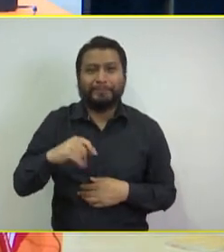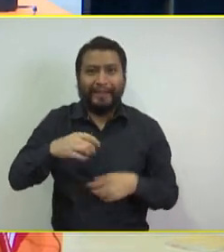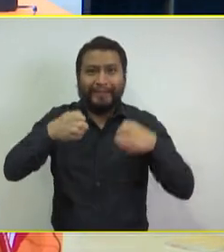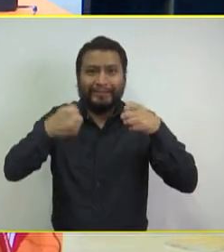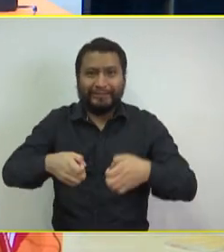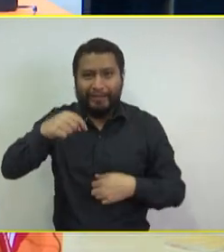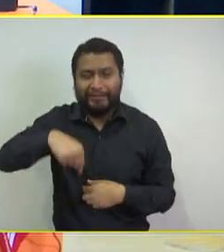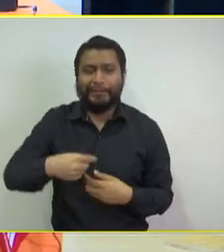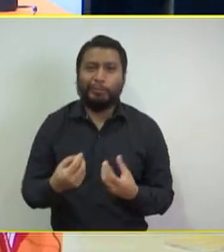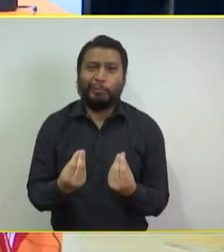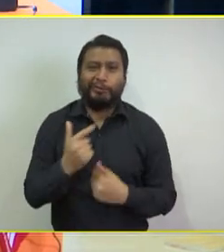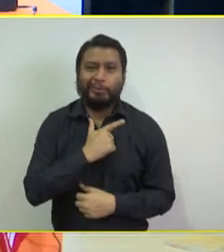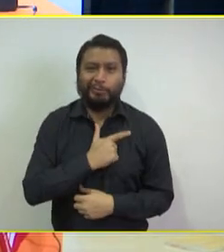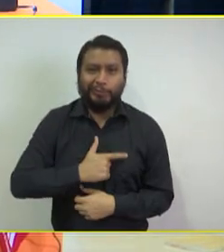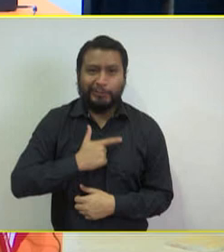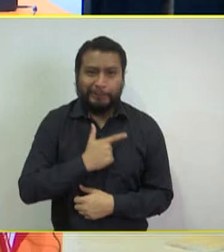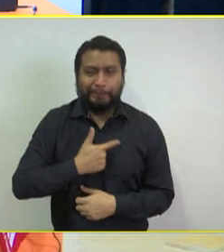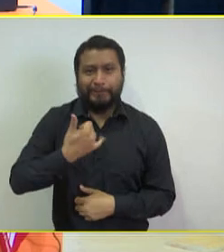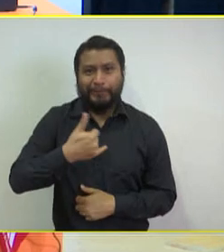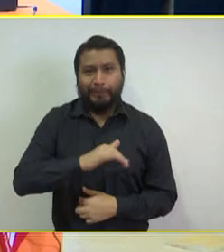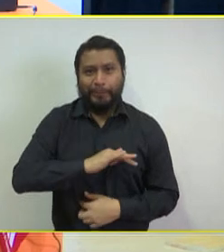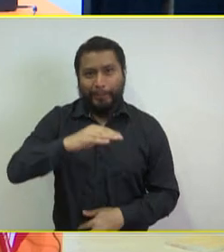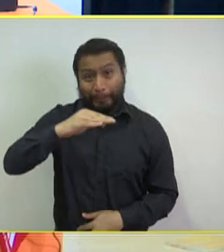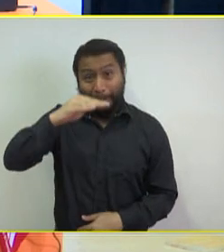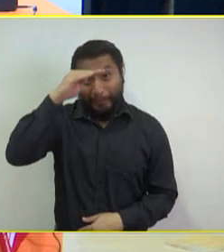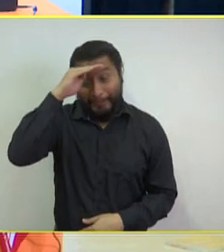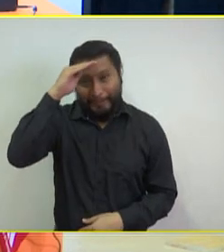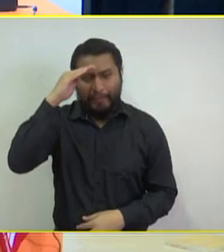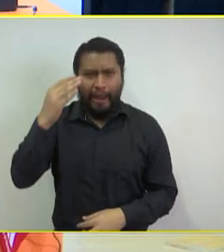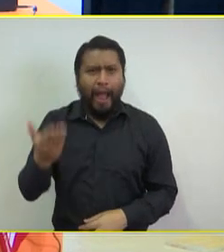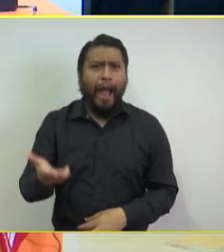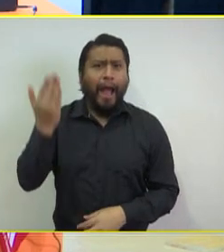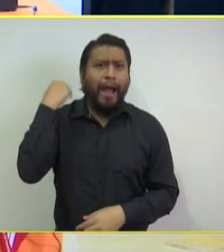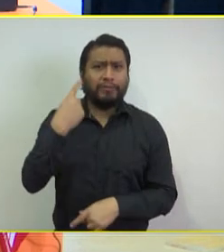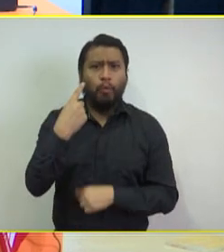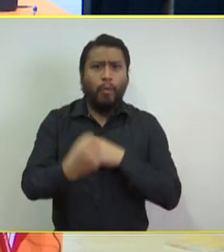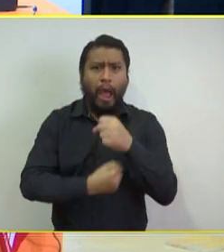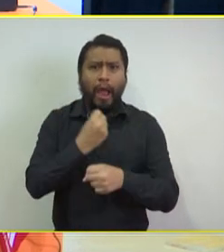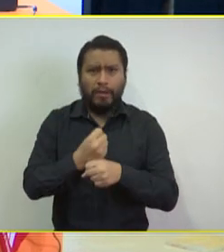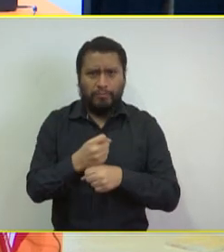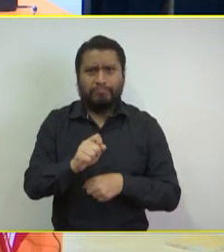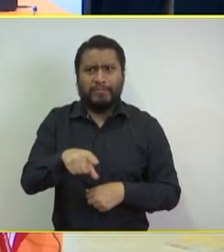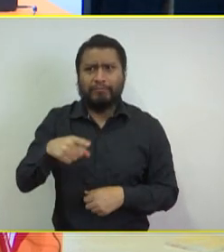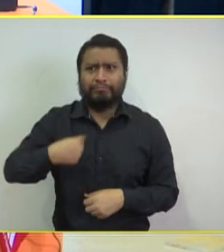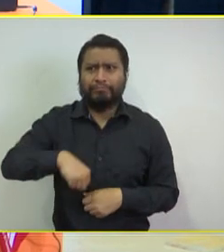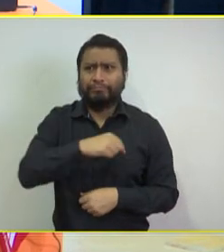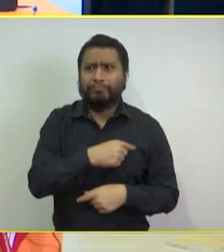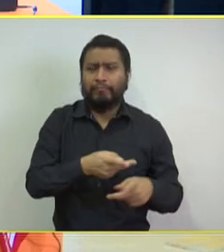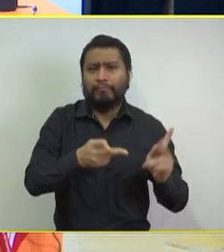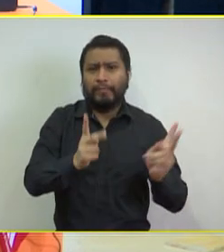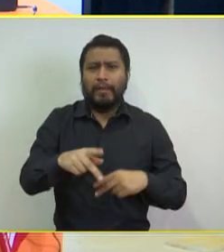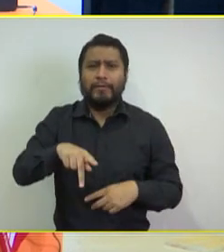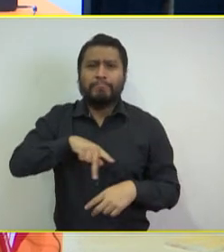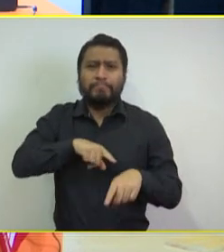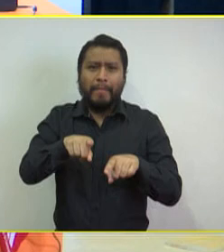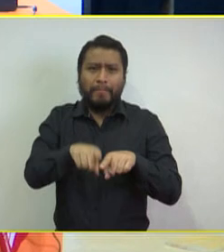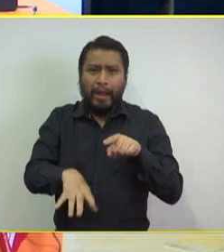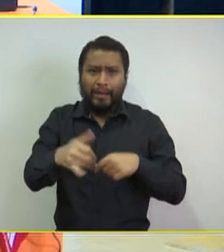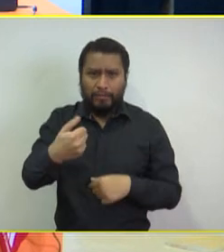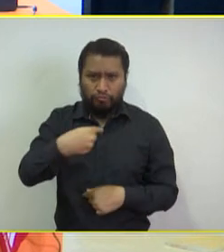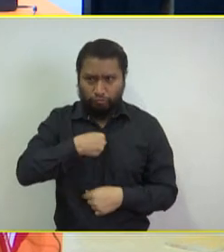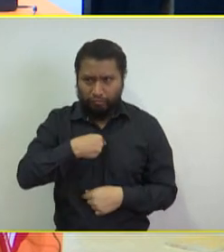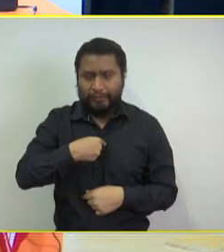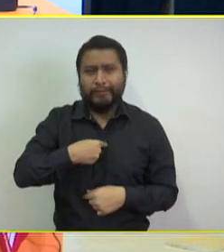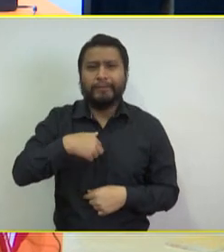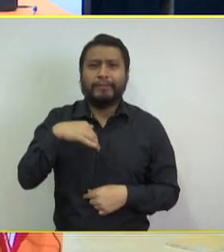aquí y pensar que pues hace un año que platicábamos, pues mi hermana y yo, siempre hemos tenido